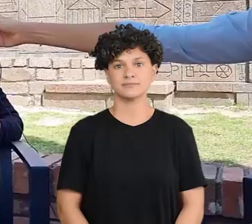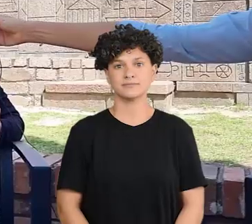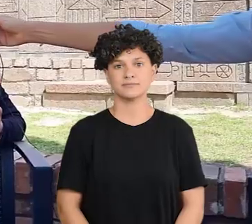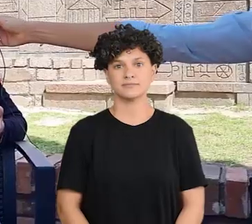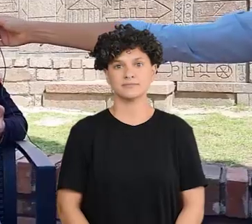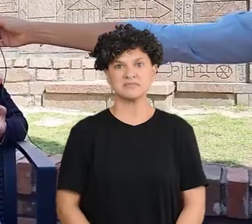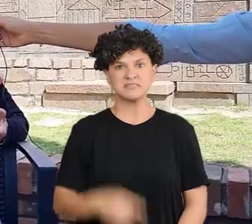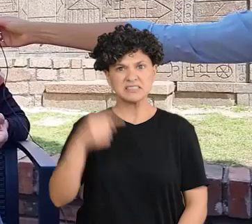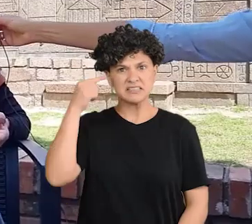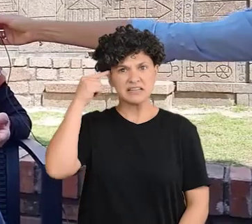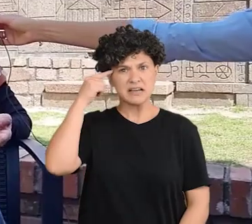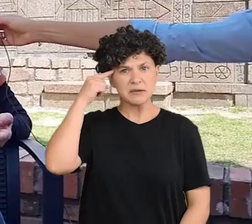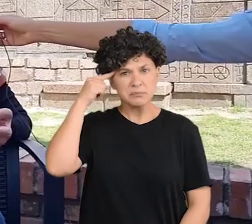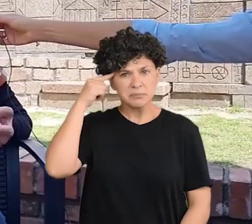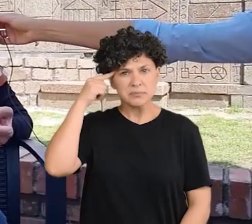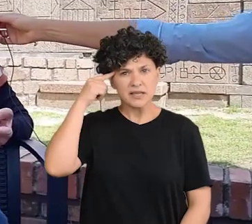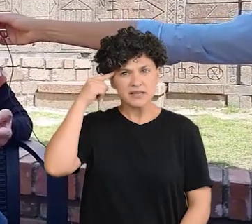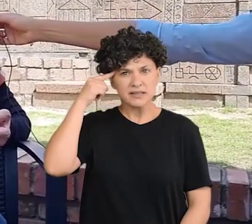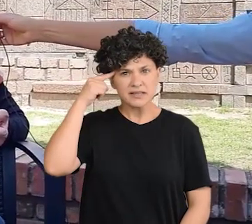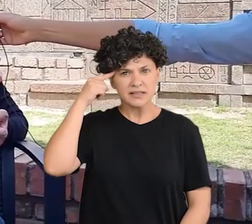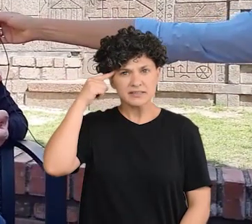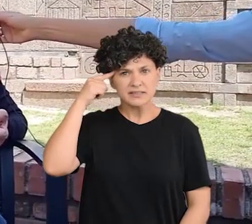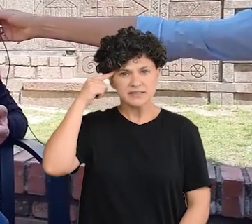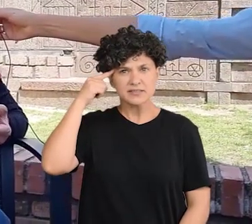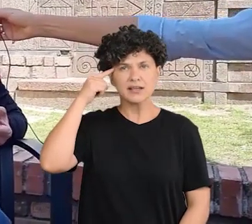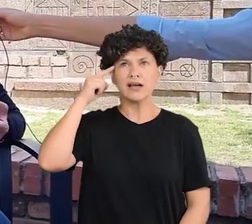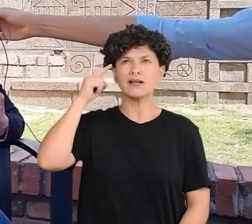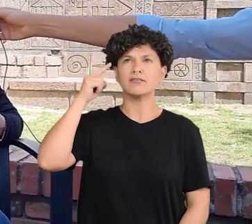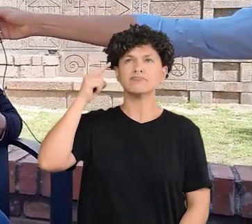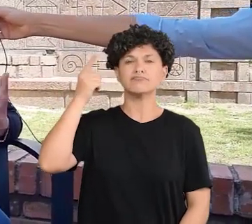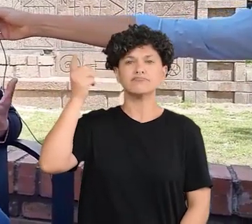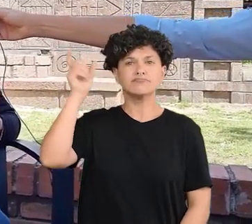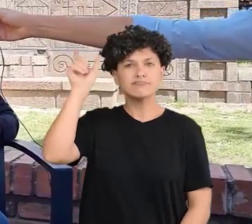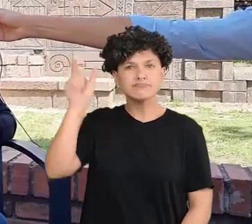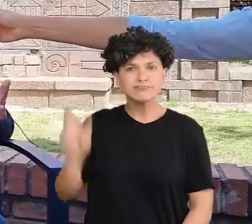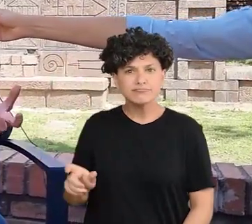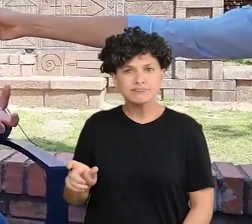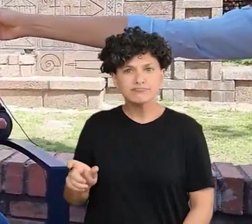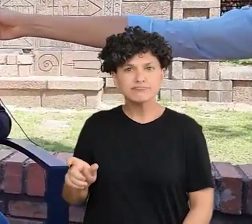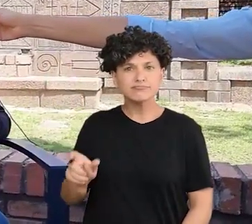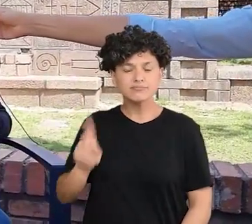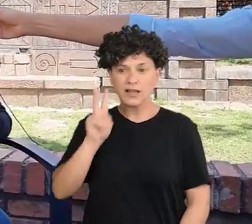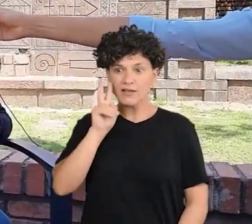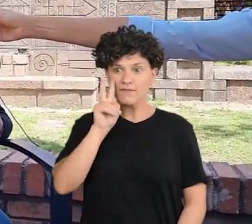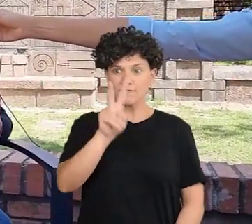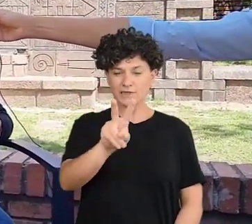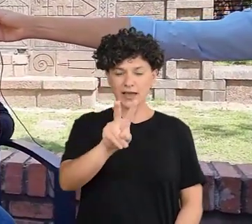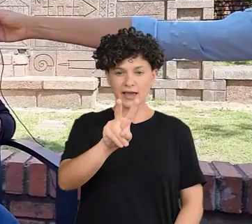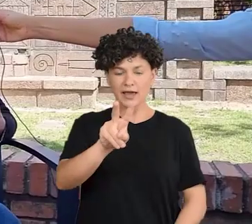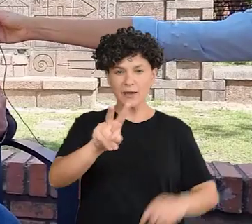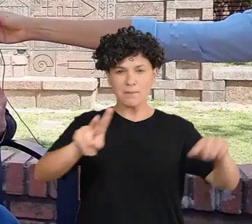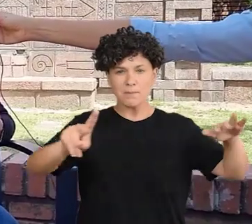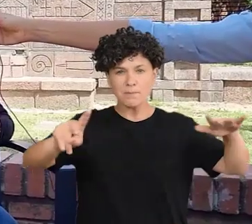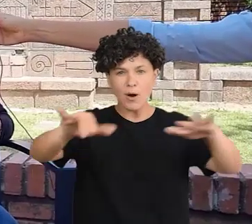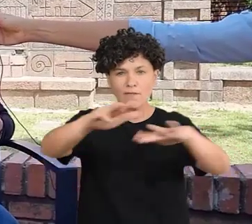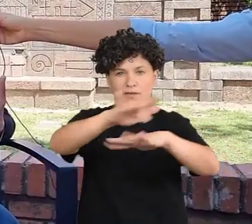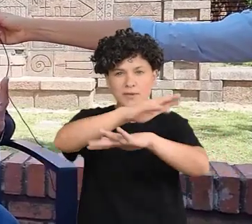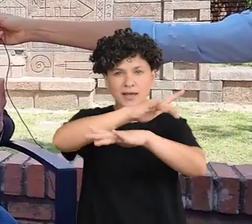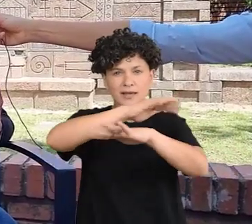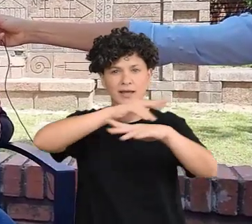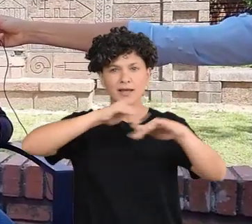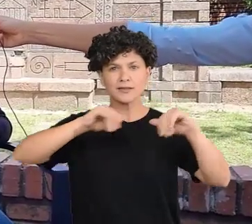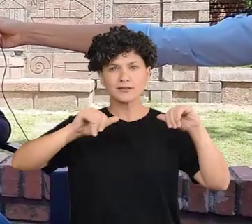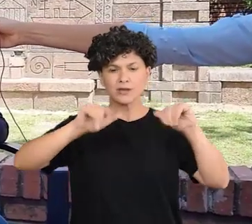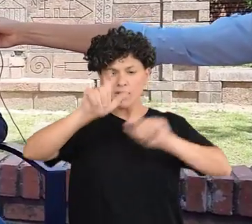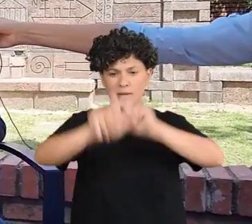¿Qué piensa quien ve movimientos y personas queridas